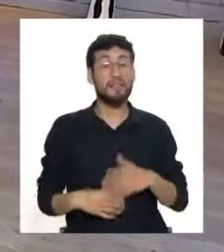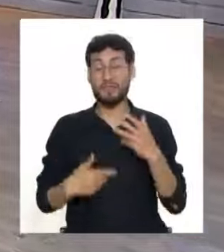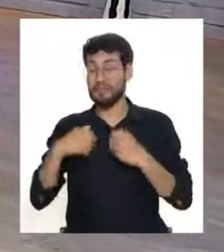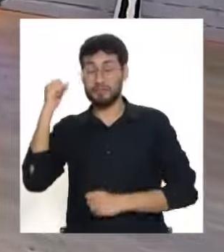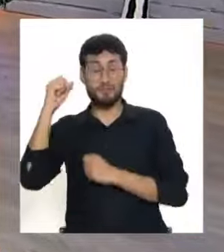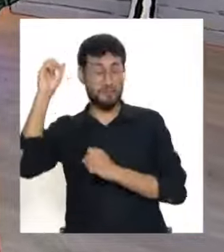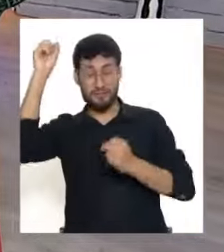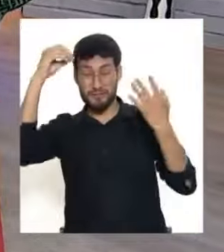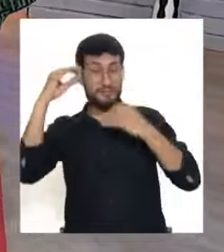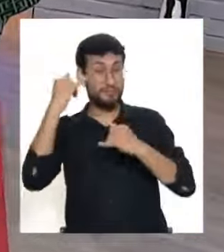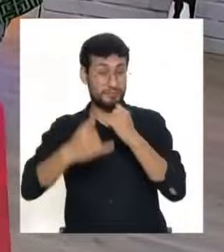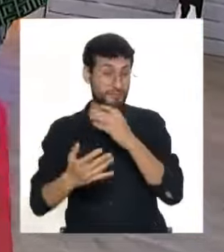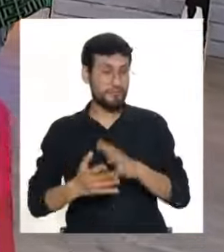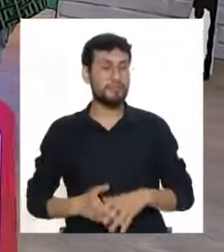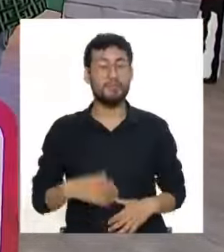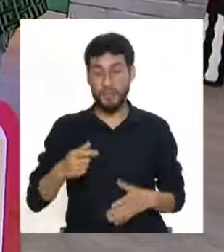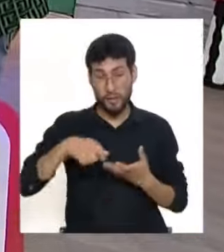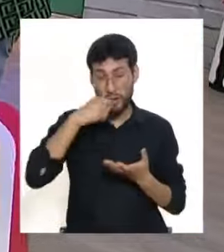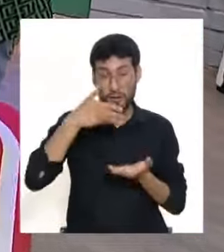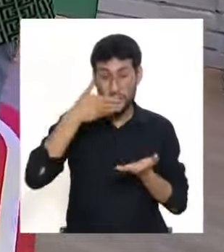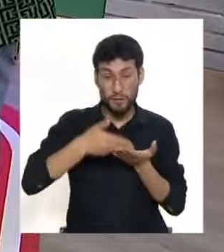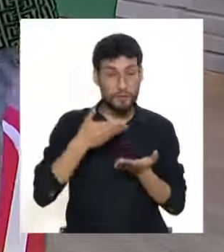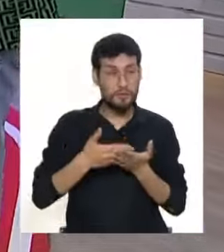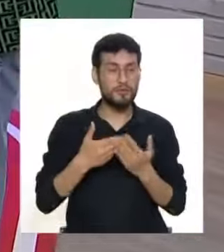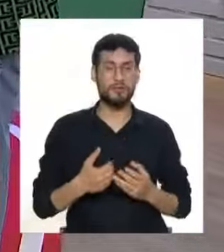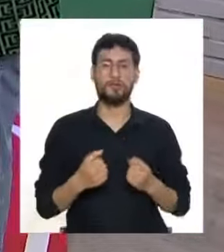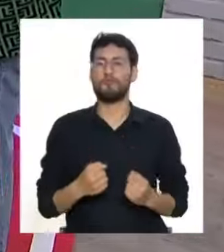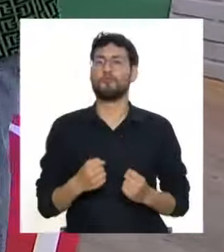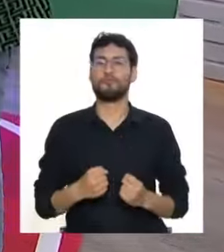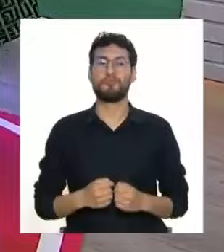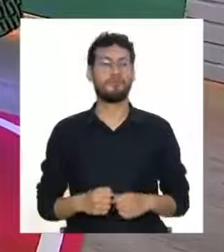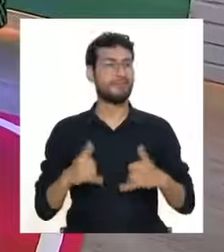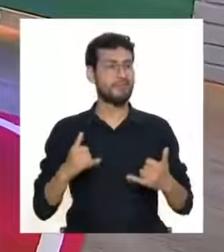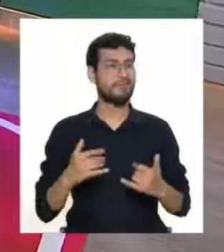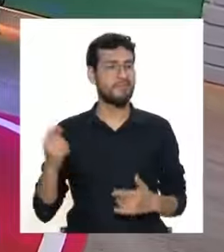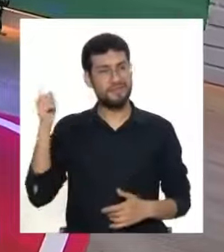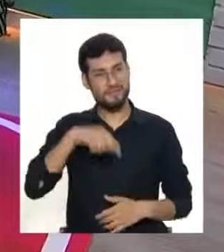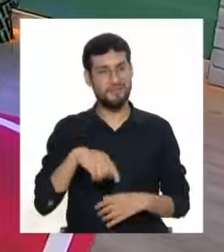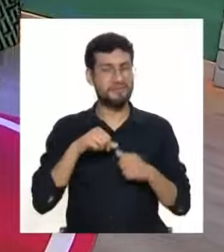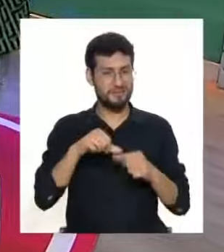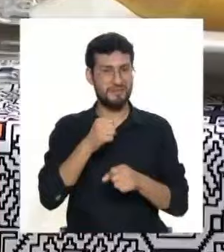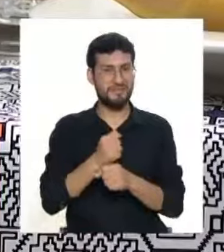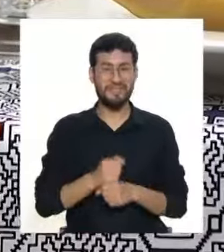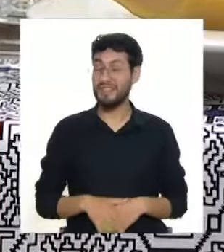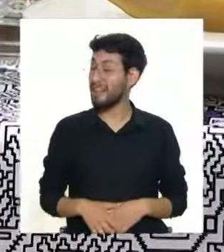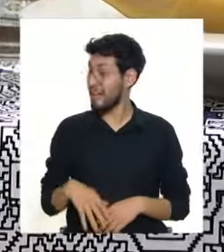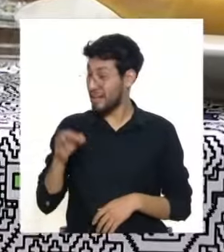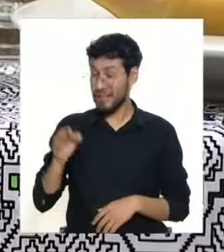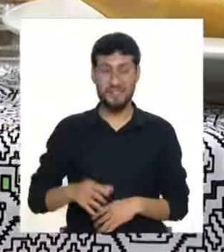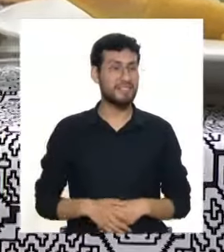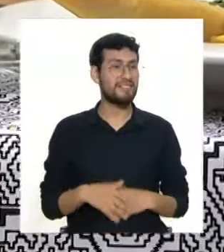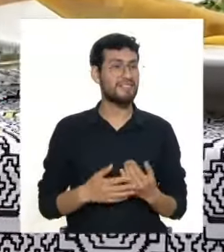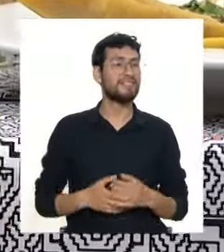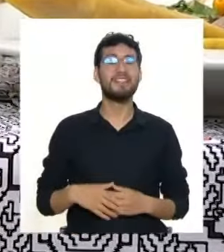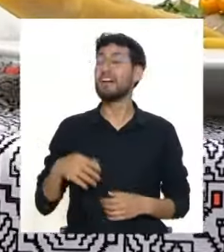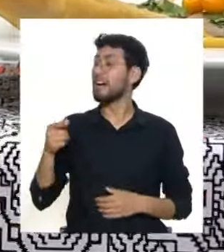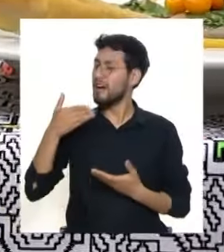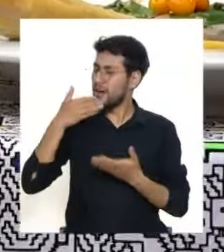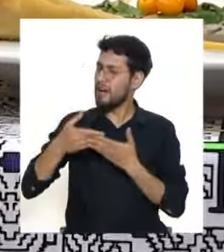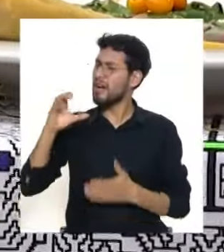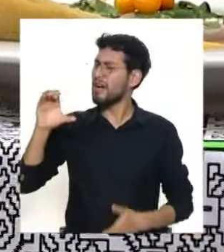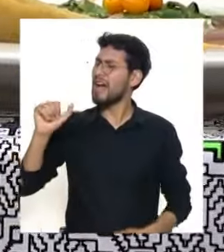la discoteca, ajá, vienes, te tomas un caldito... Como nada. Vienes a seguir grabando acá. Y revives. Sigue reviviendo. Ahora, el caldito